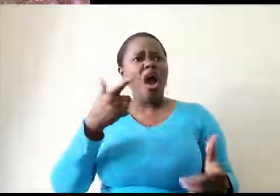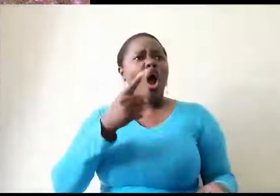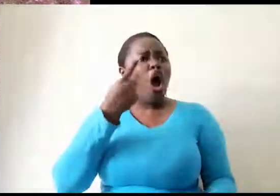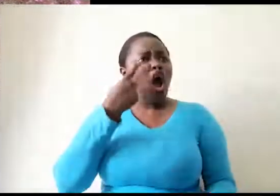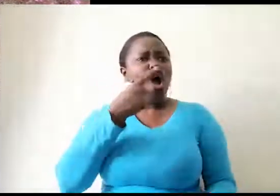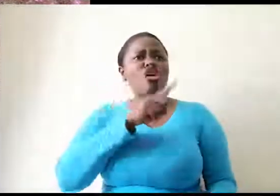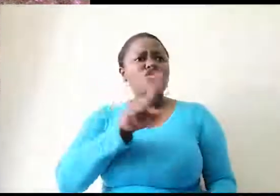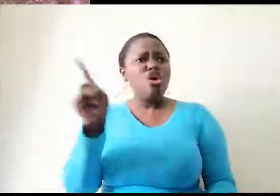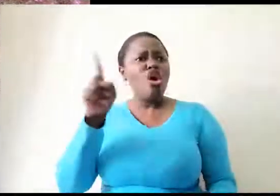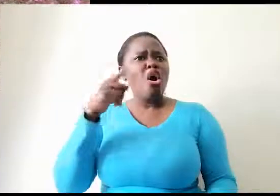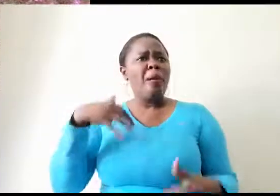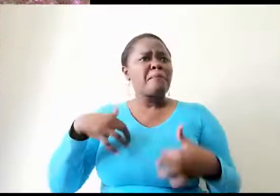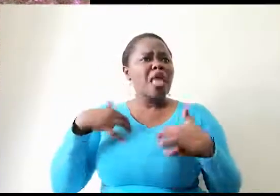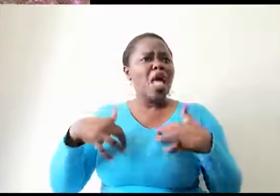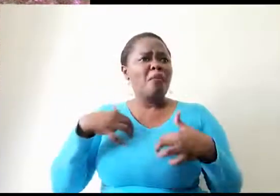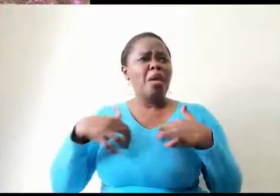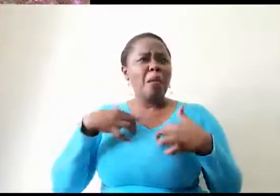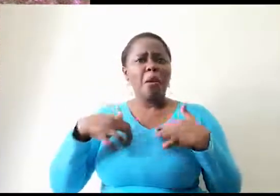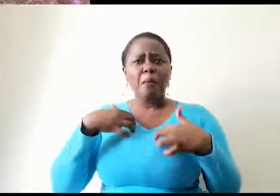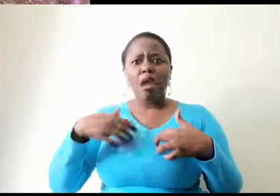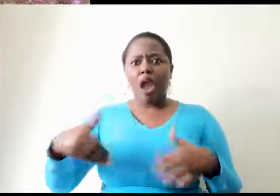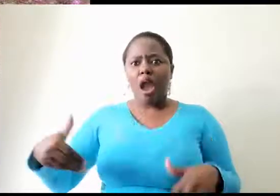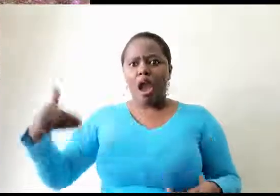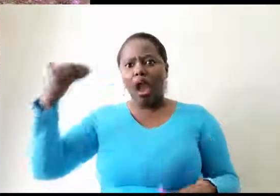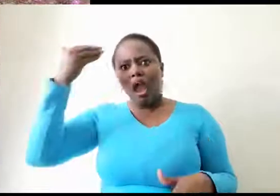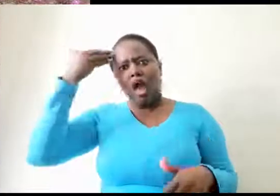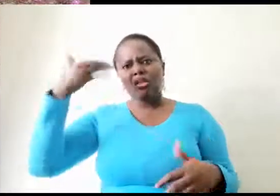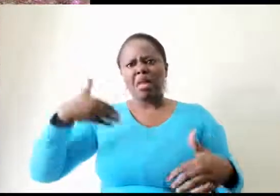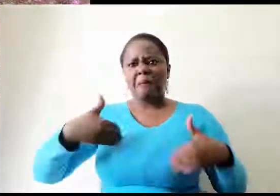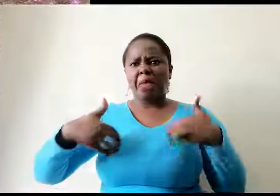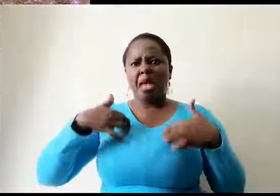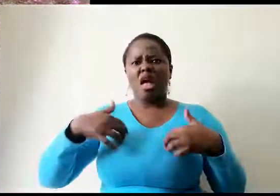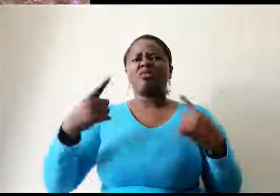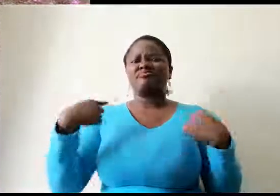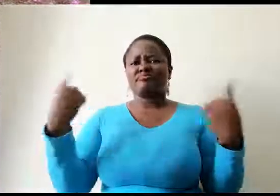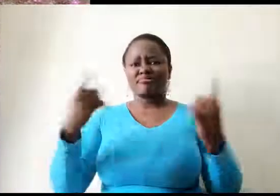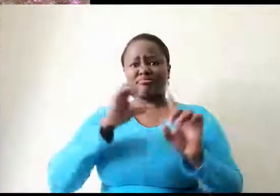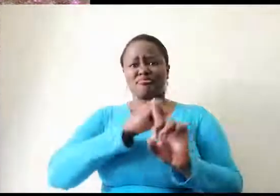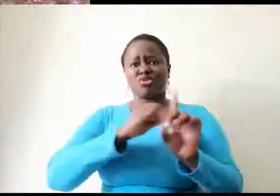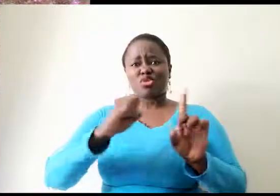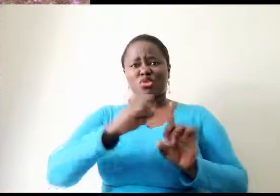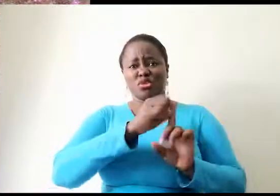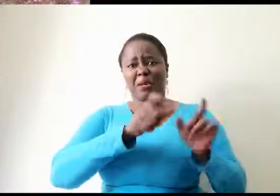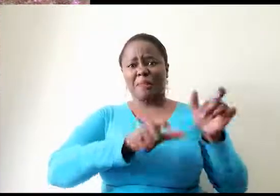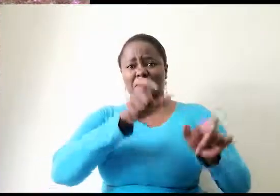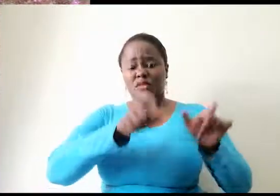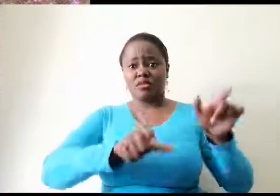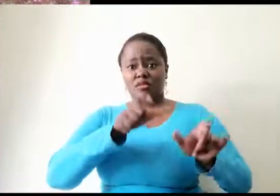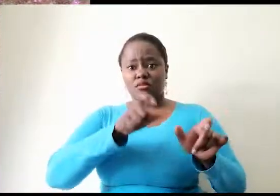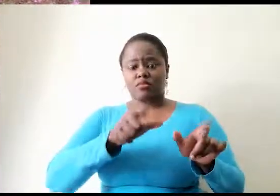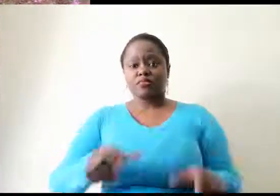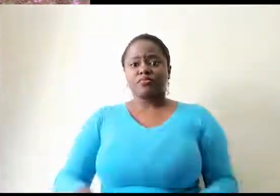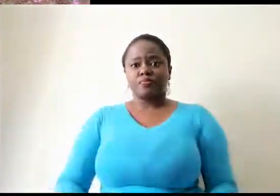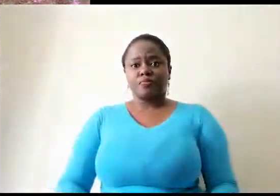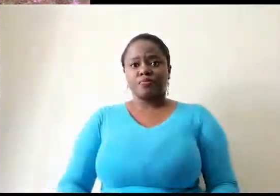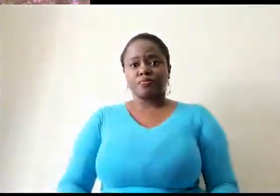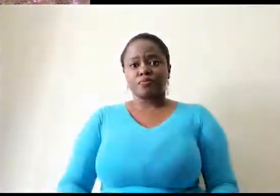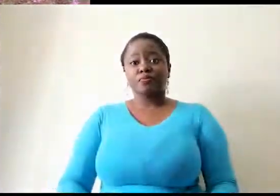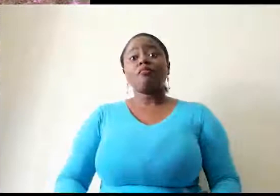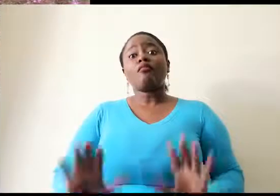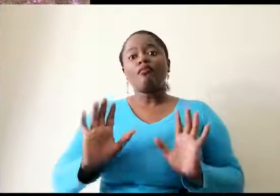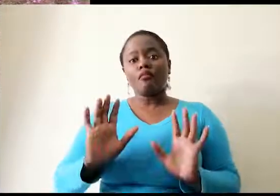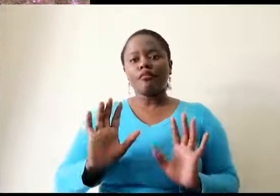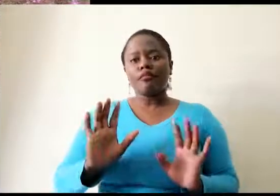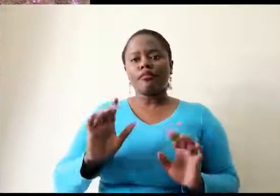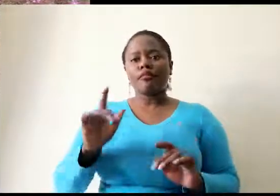que por toda la tradición que existe en las sociedades humanas. Esta teoría es conocida como el